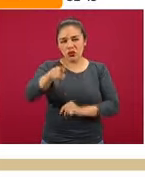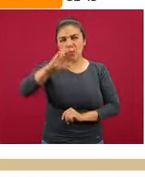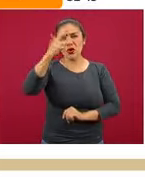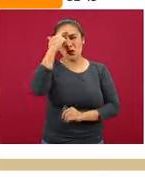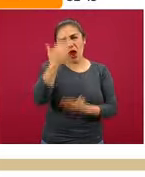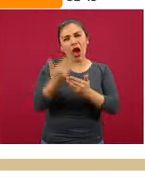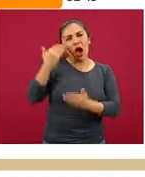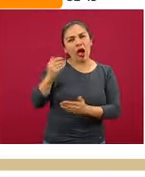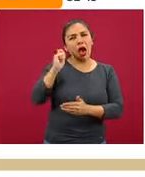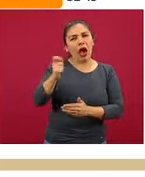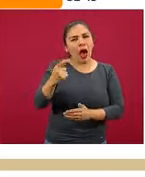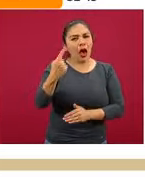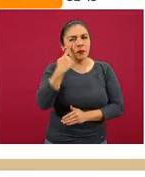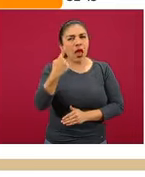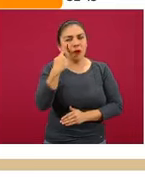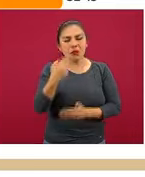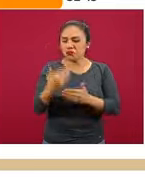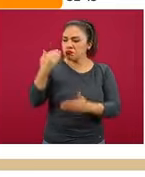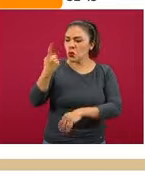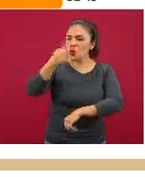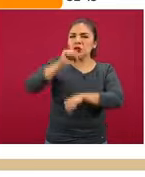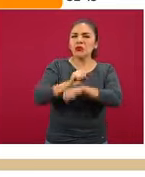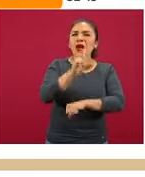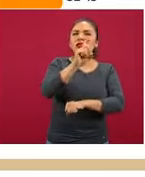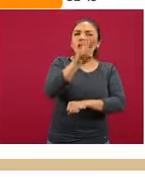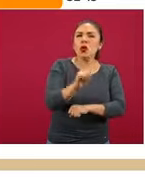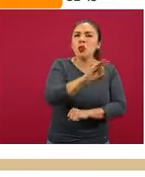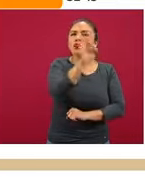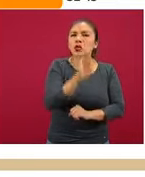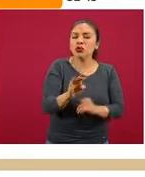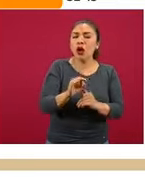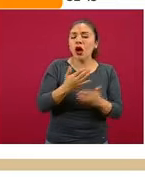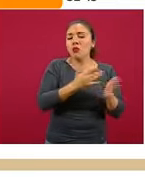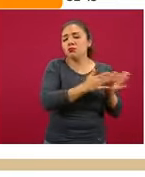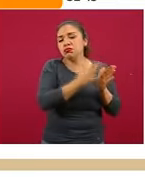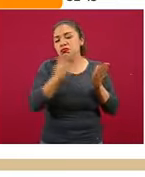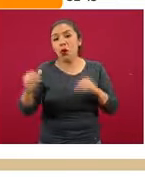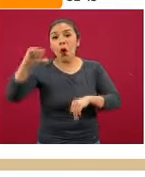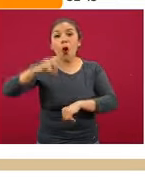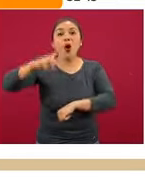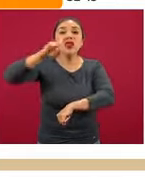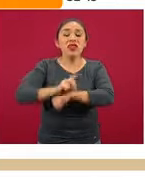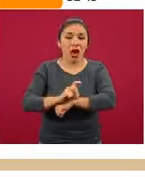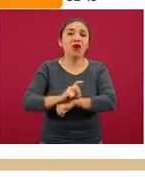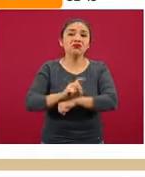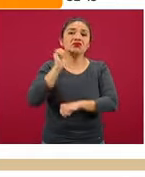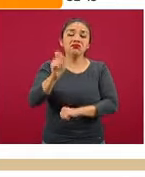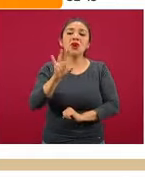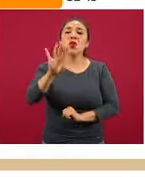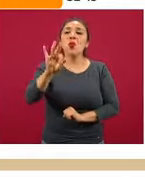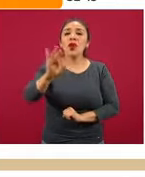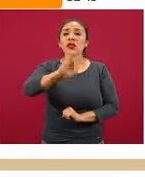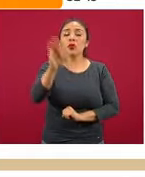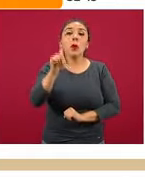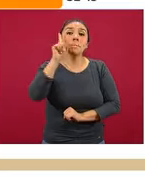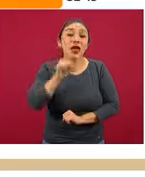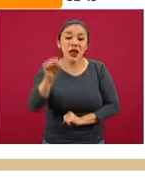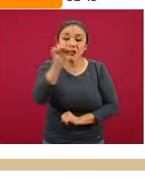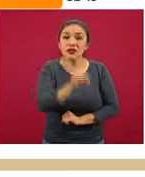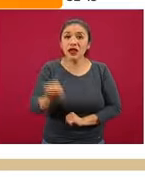habíamos tenido prácticamente toda la semana 39%. El día de hoy, prácticamente ya casi al cierre, estaríamos cerrando mañana